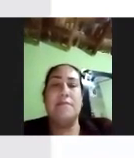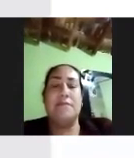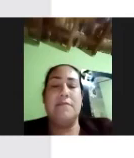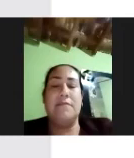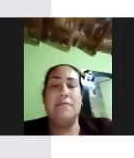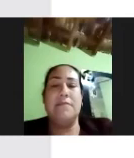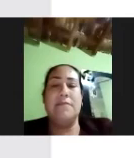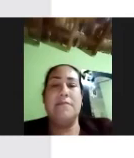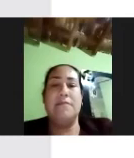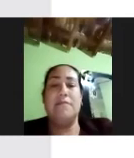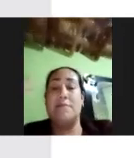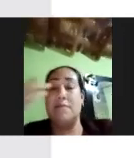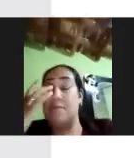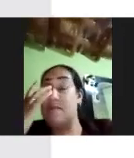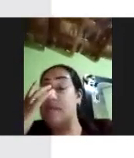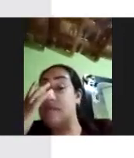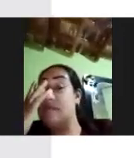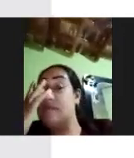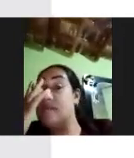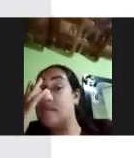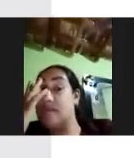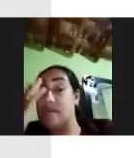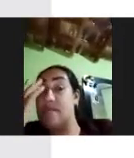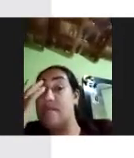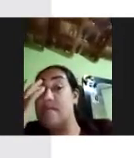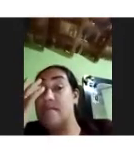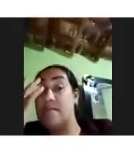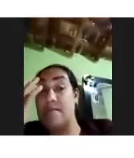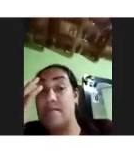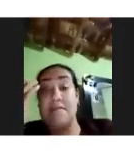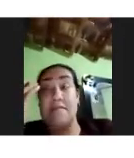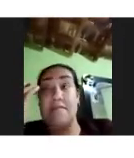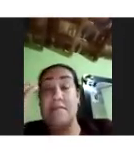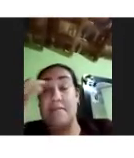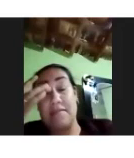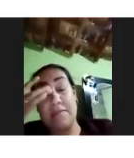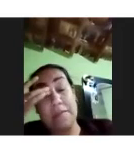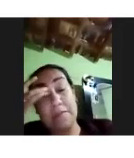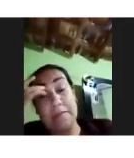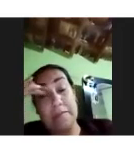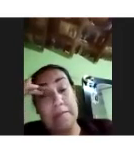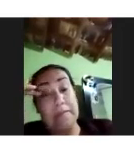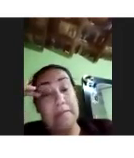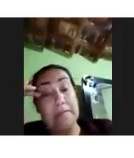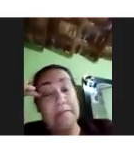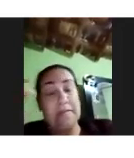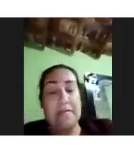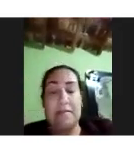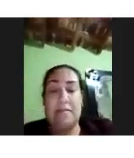ahora se pueden combinar, dando el trastorno ansioso-depresivo, ¿verdad? Con síntomas que pueden